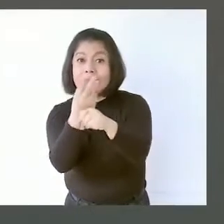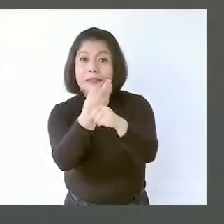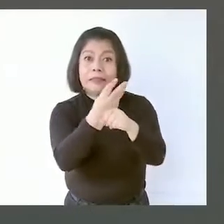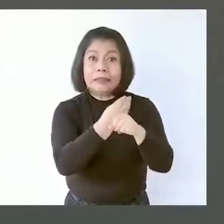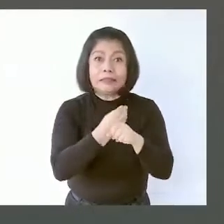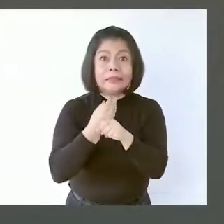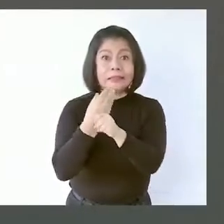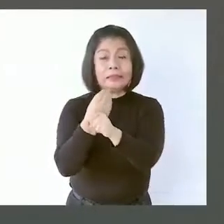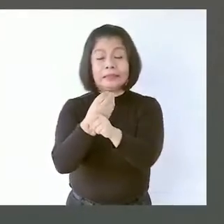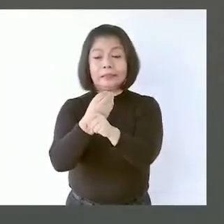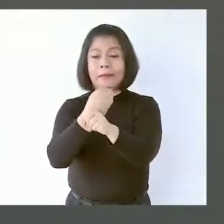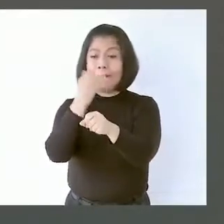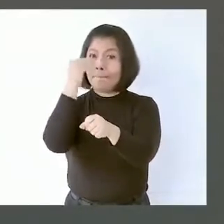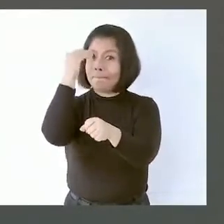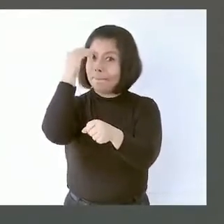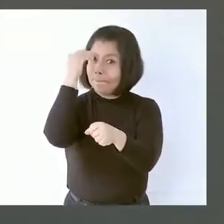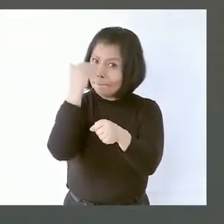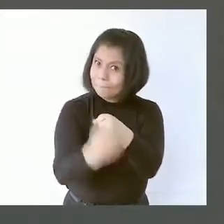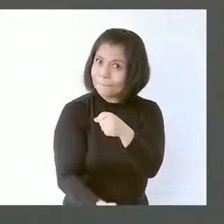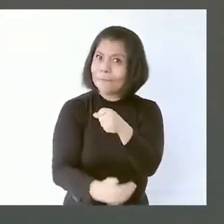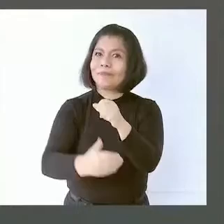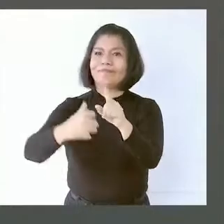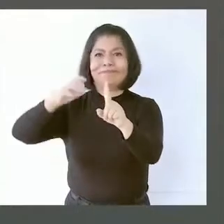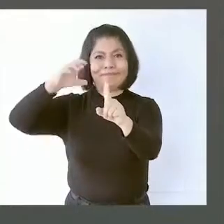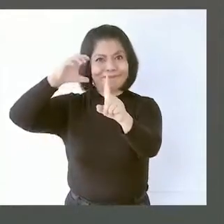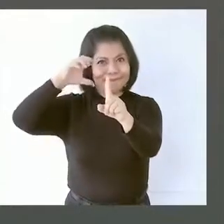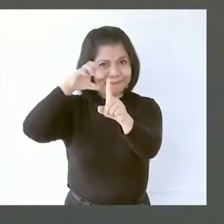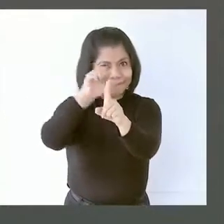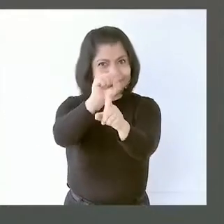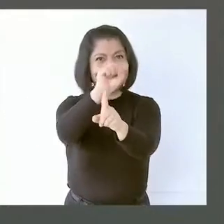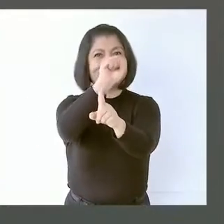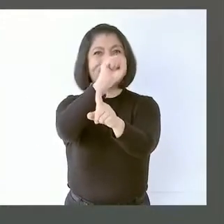analizando cuidadosamente cómo va a operar.